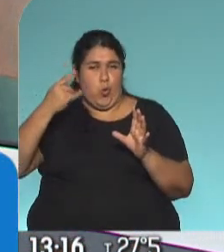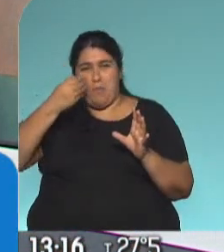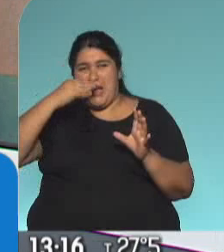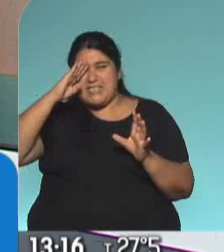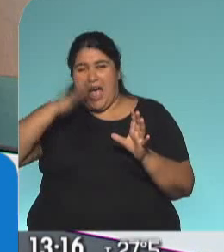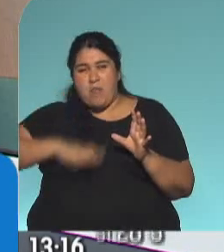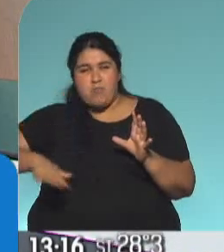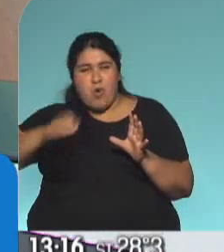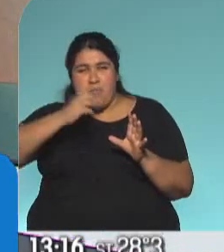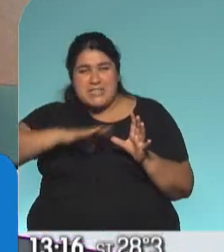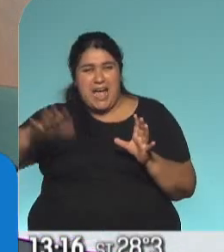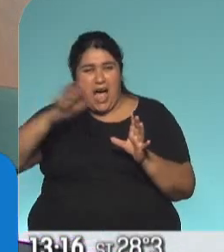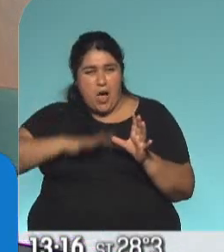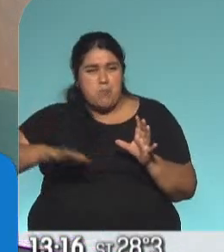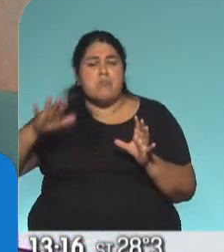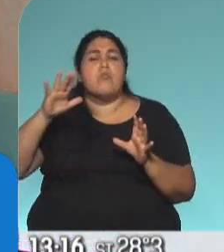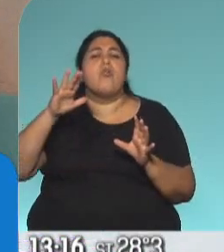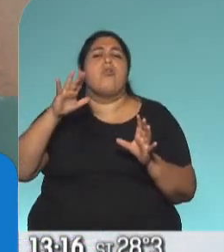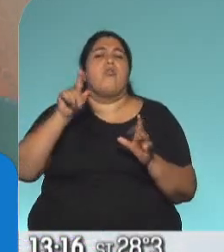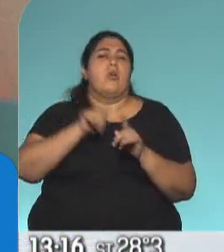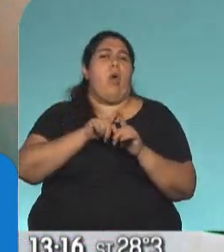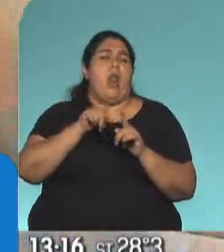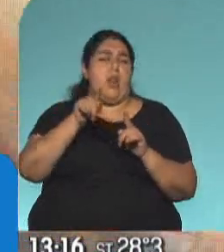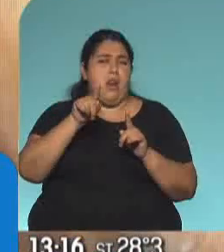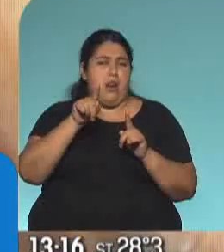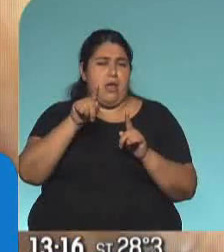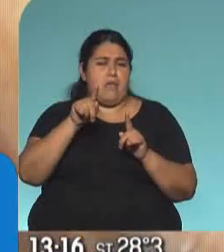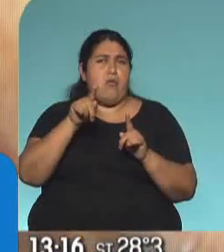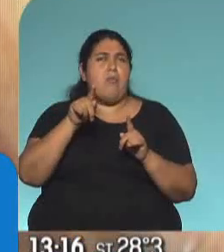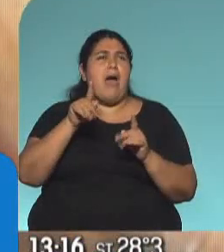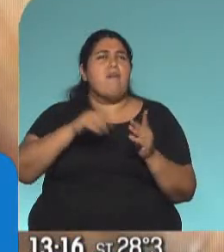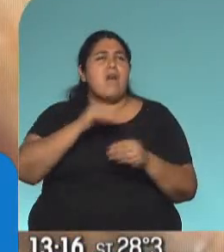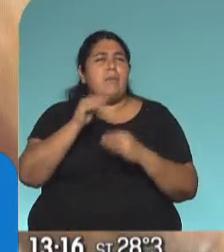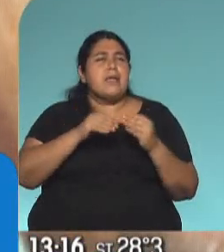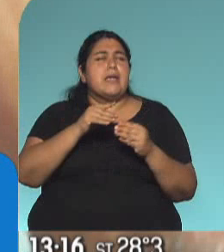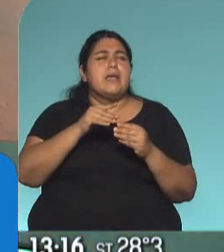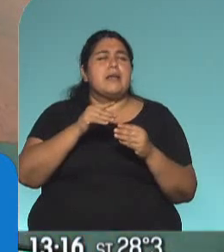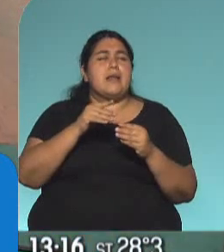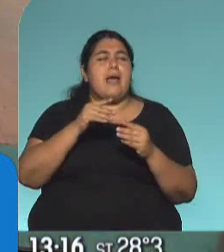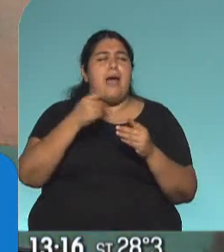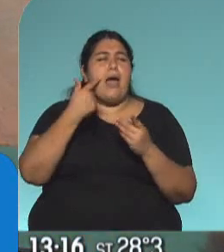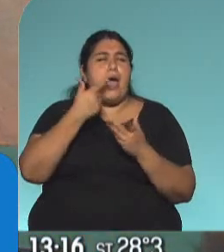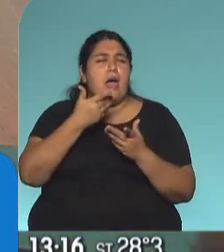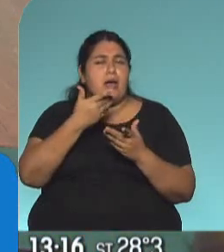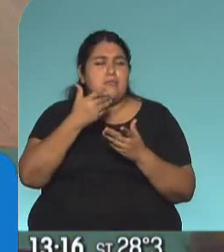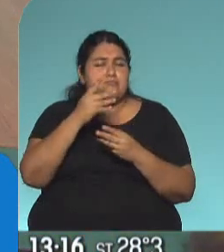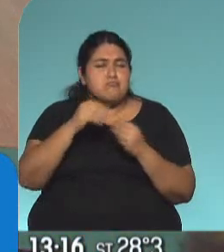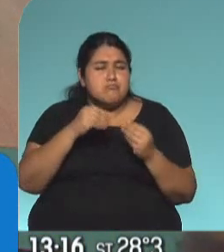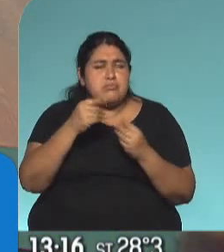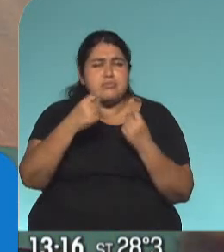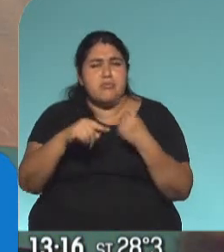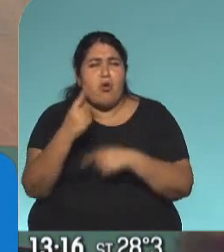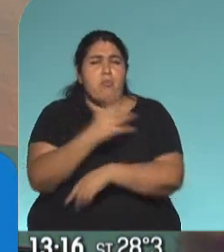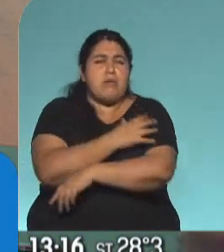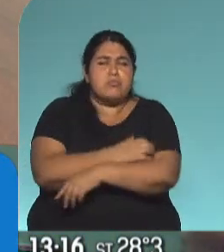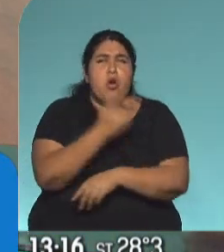necesariamente tiene que ver con un corte de tipo de clase, no estamos hablando de sectores populares de un lado y del otro, No, sectores claro. más